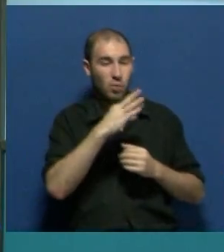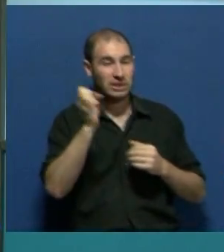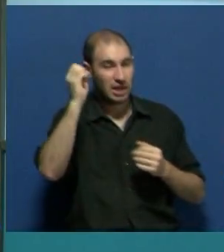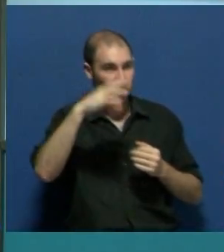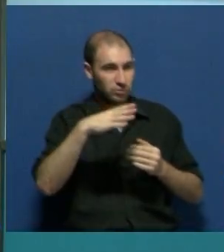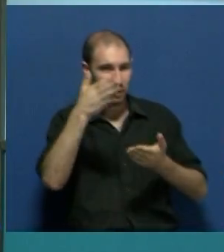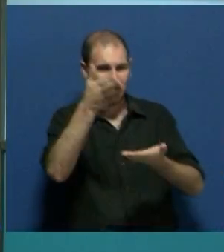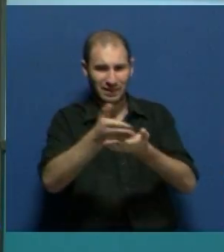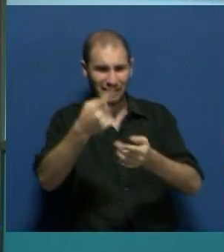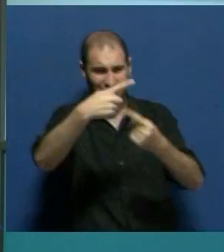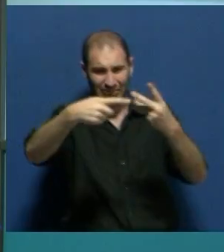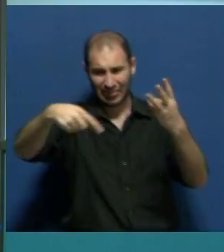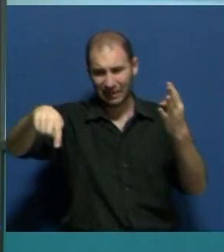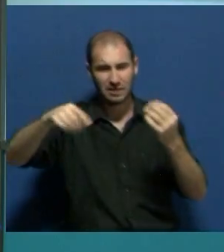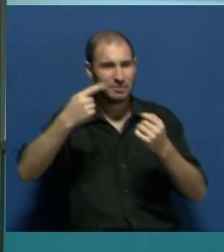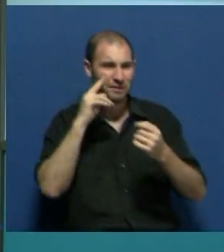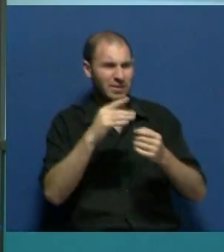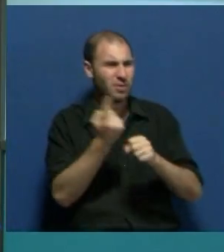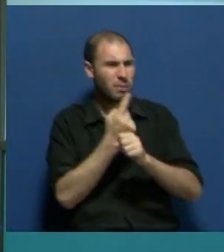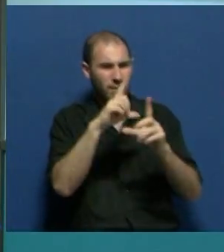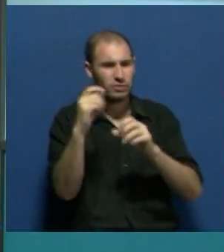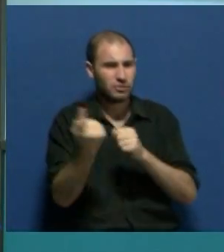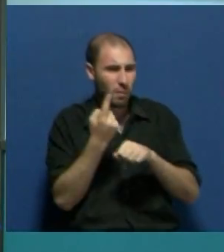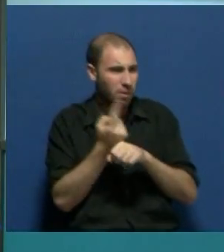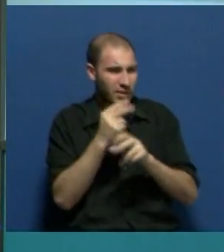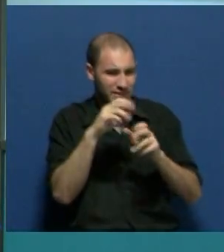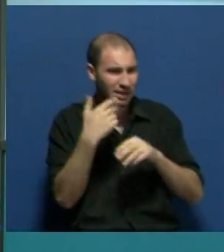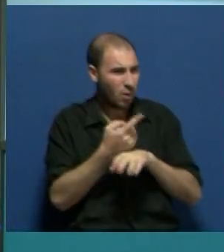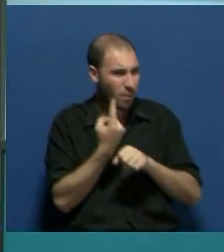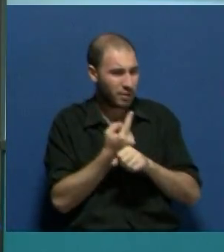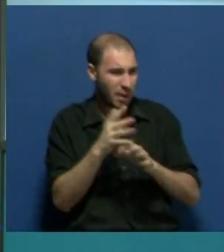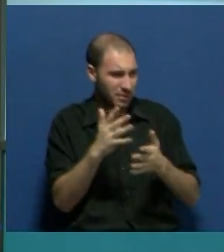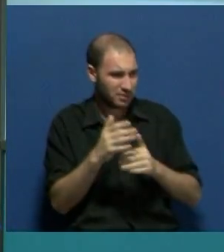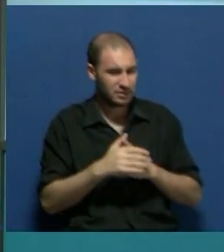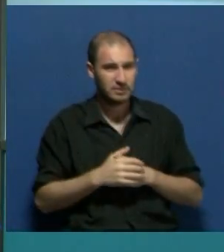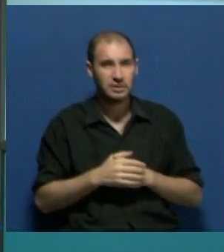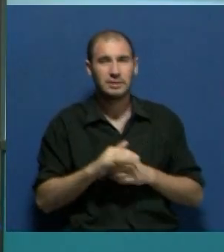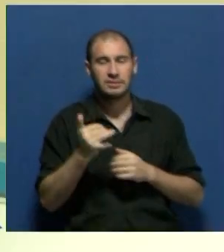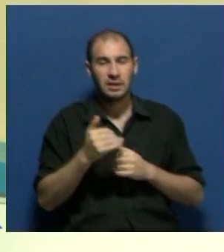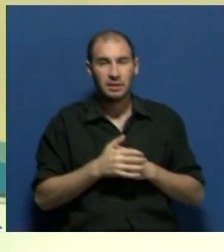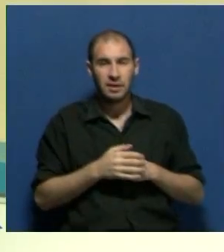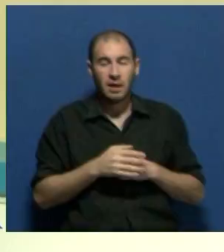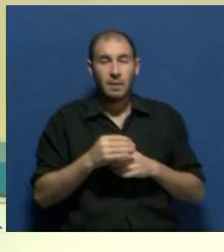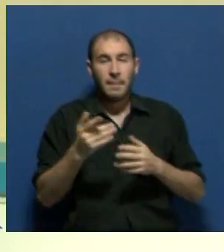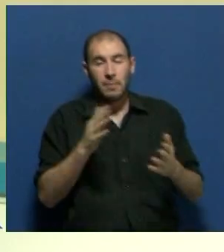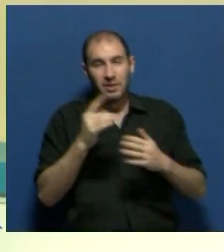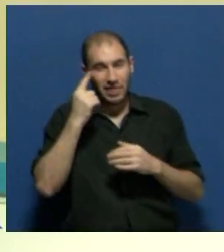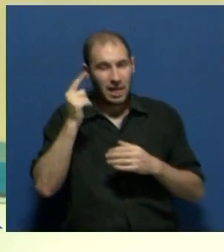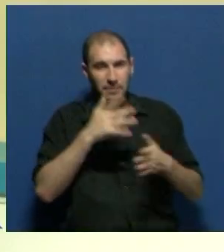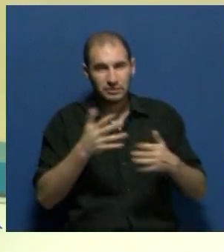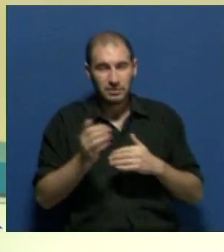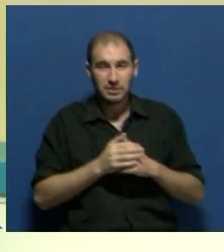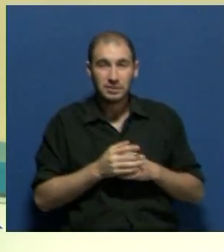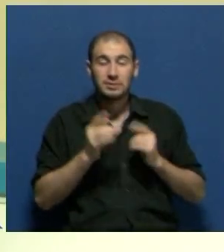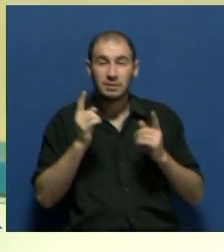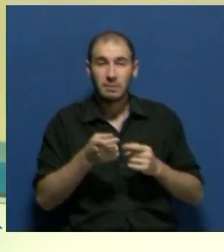medio debe haber miles de cosas, pero que no se pueden ver, no se pueden fotografiar, no se pueden investigar. ¿Es así más o menos el concepto o no? Es así más o menos el concepto. También, si